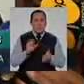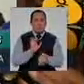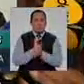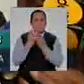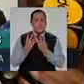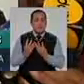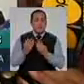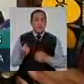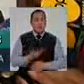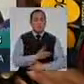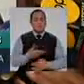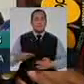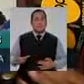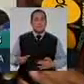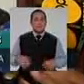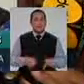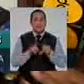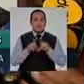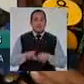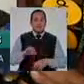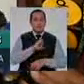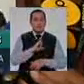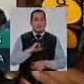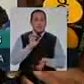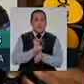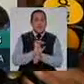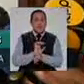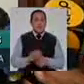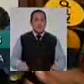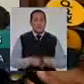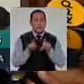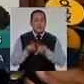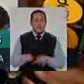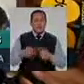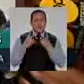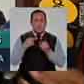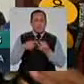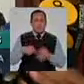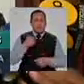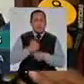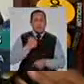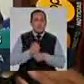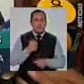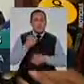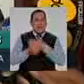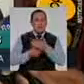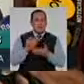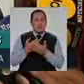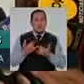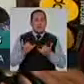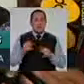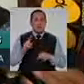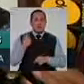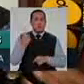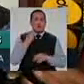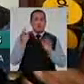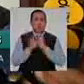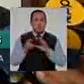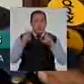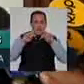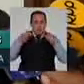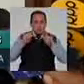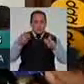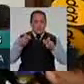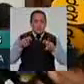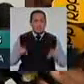al presidente del Instituto Nacional Penitenciario, y además las acciones que se van a realizar, no solo a propósito de la búsqueda,